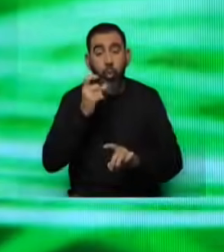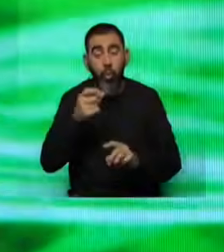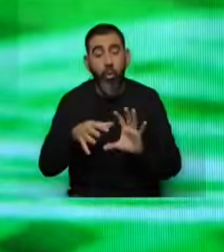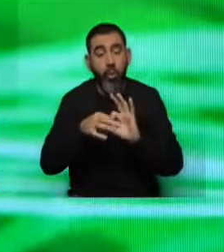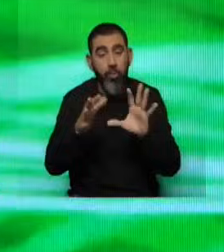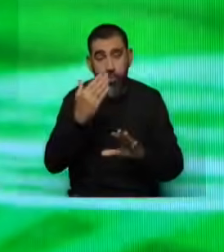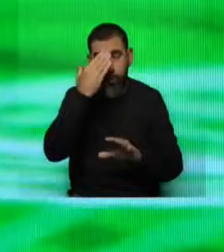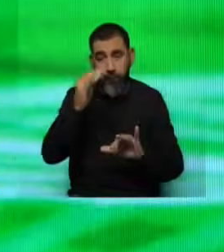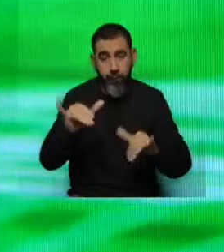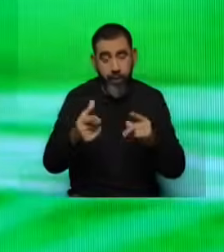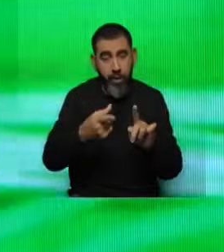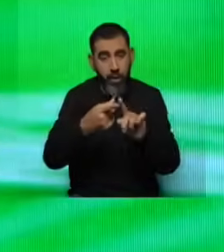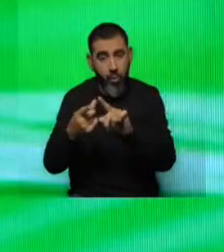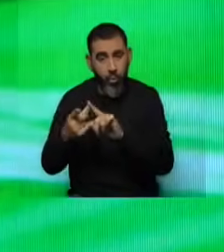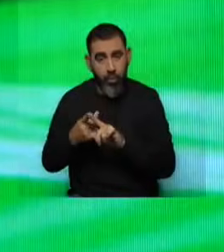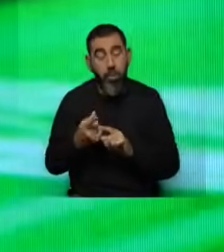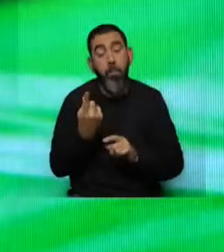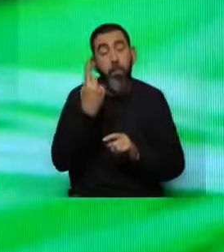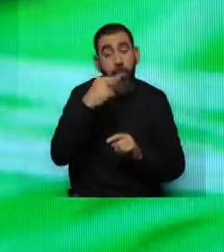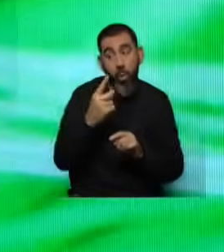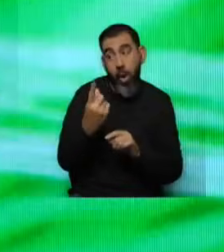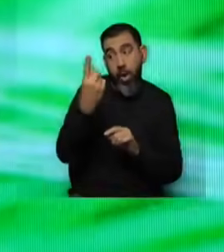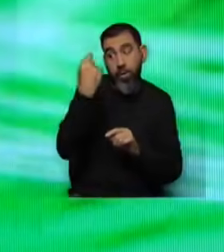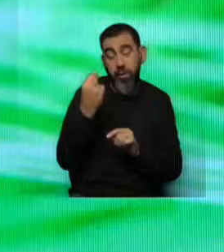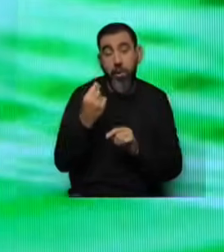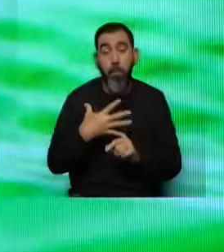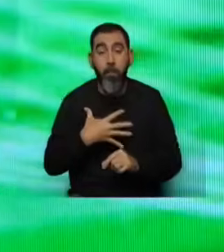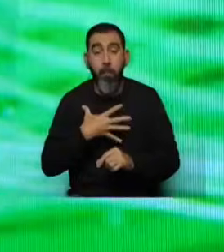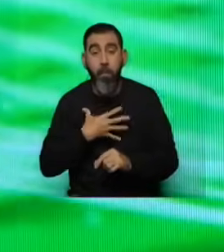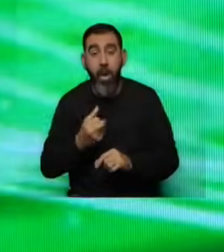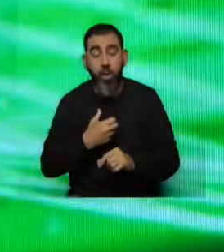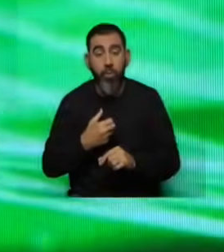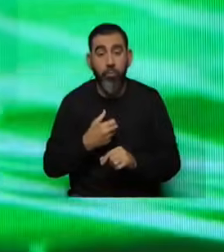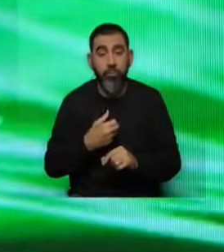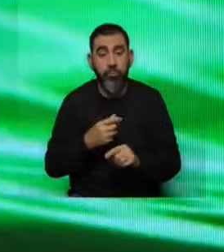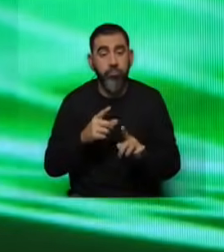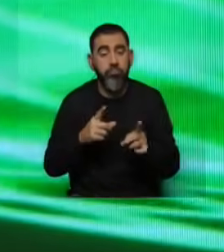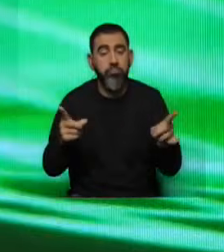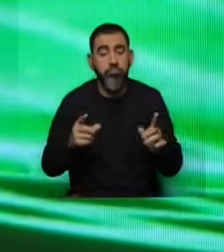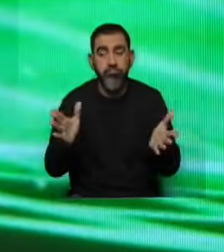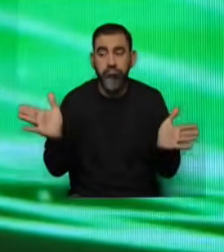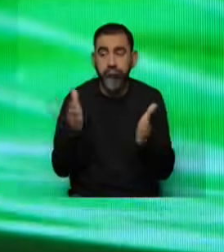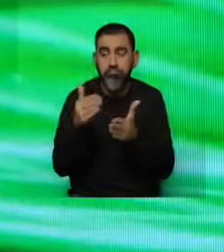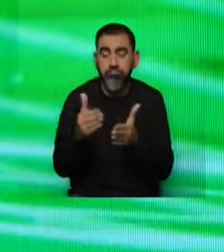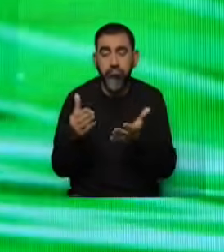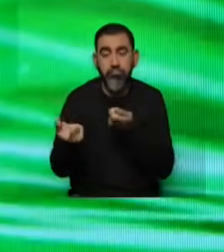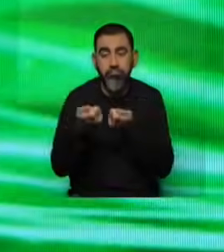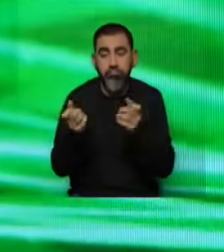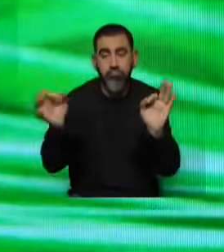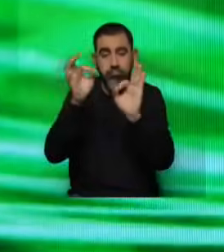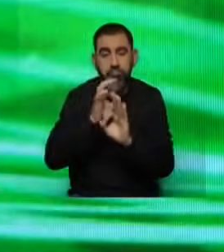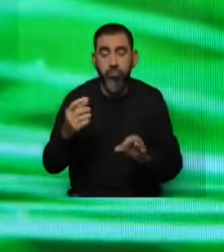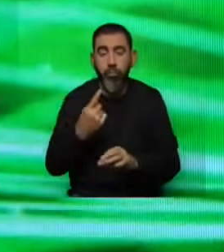independiente y el frente amplio pero ayer eh el Partido Nacional después de un tiempo de estar ausente de la negociación